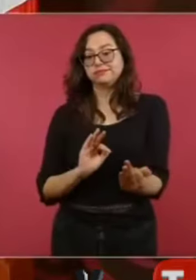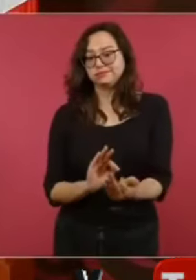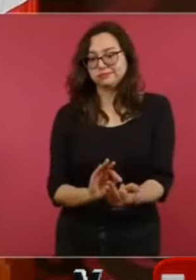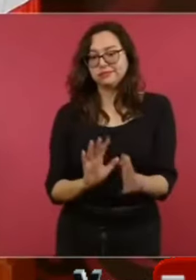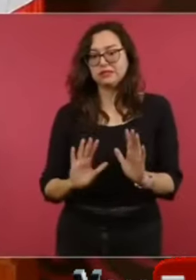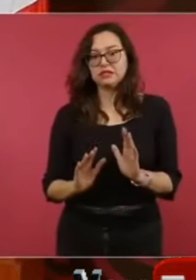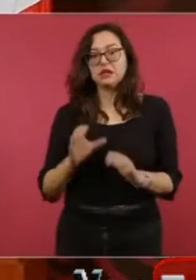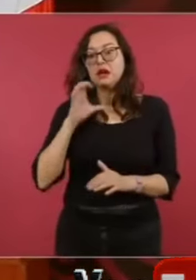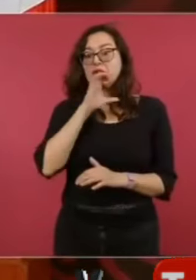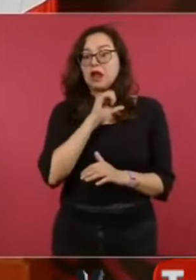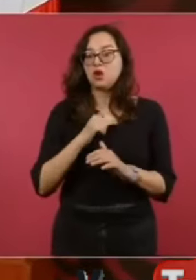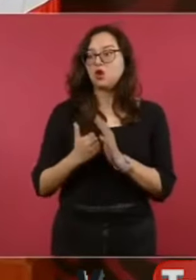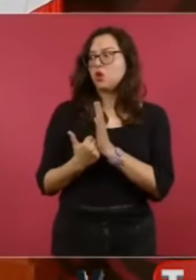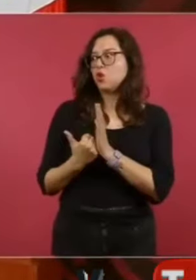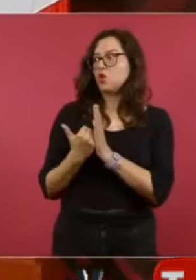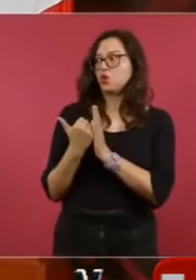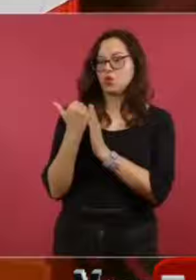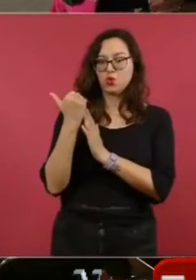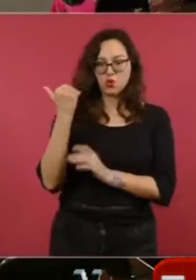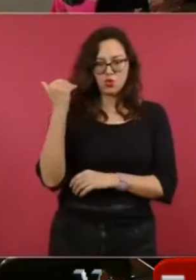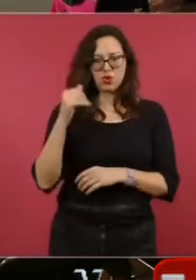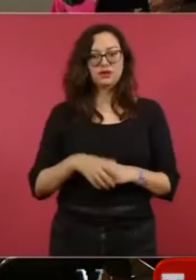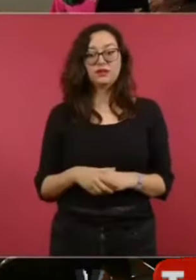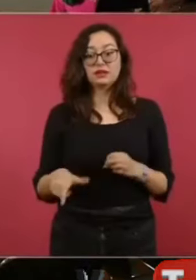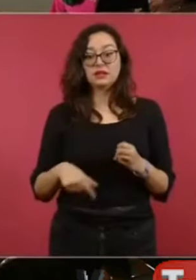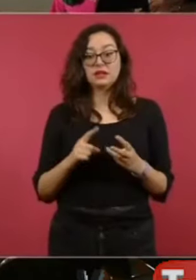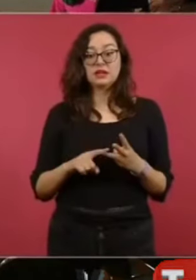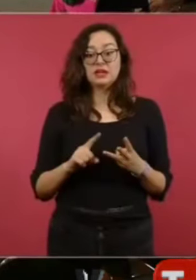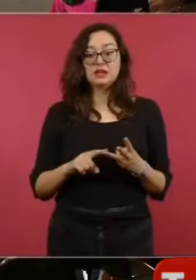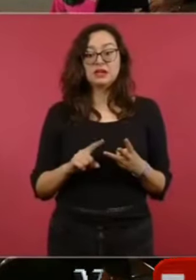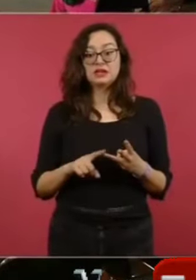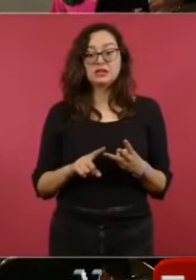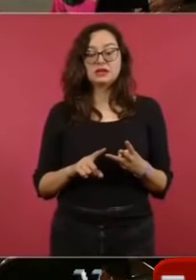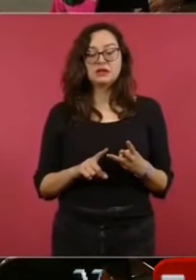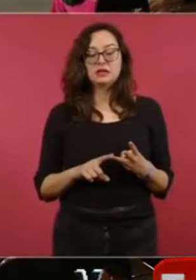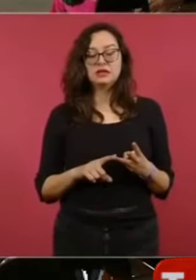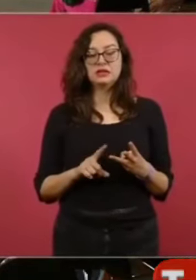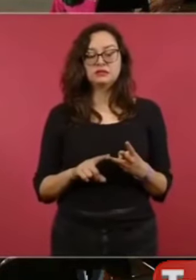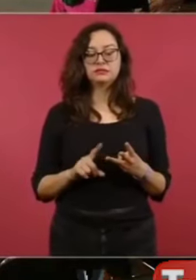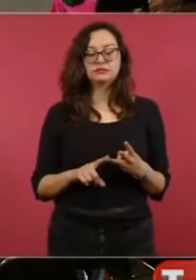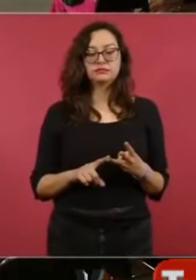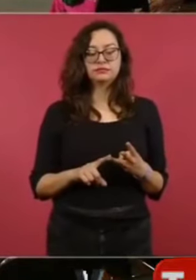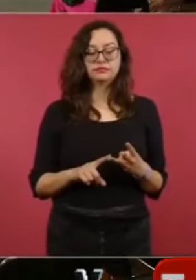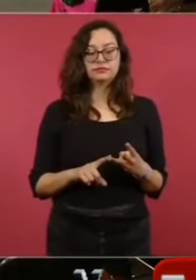Está subiendo mucho la temperatura. Pero lo tercero